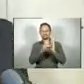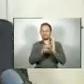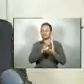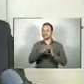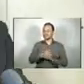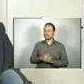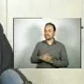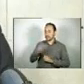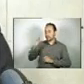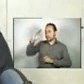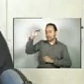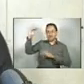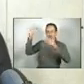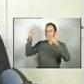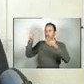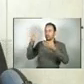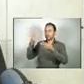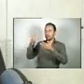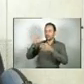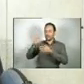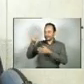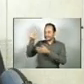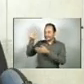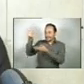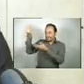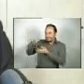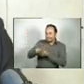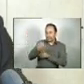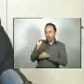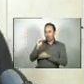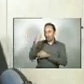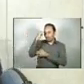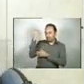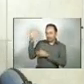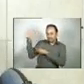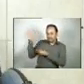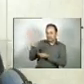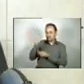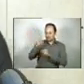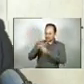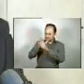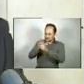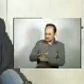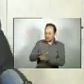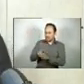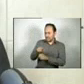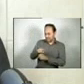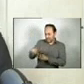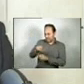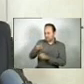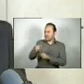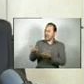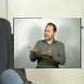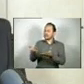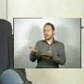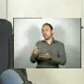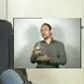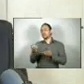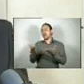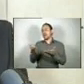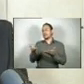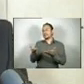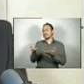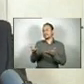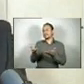por medidas económicas, ni por medidas políticas, puede coaccionar a otro para hacer o no hacer, sobre